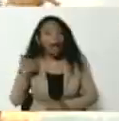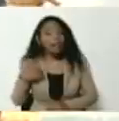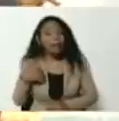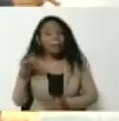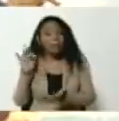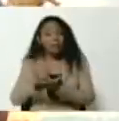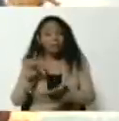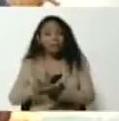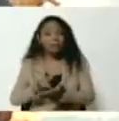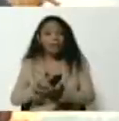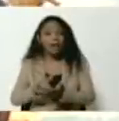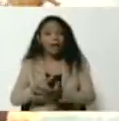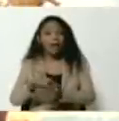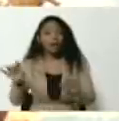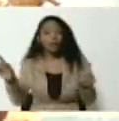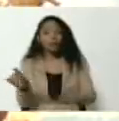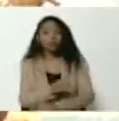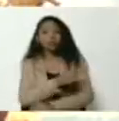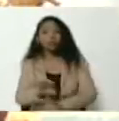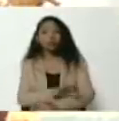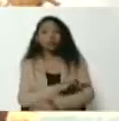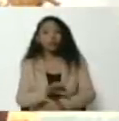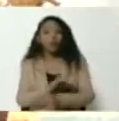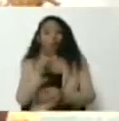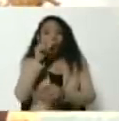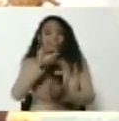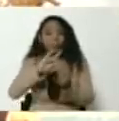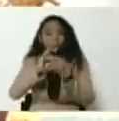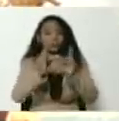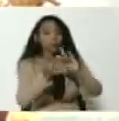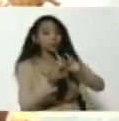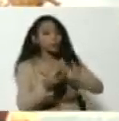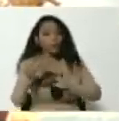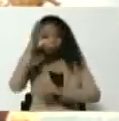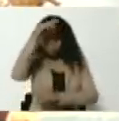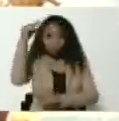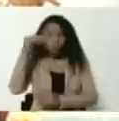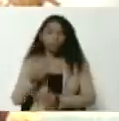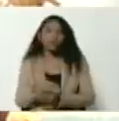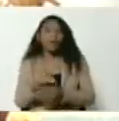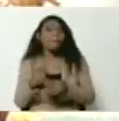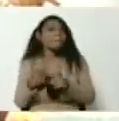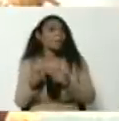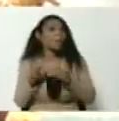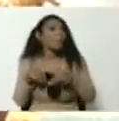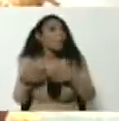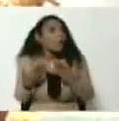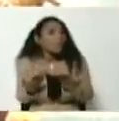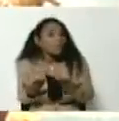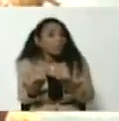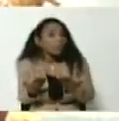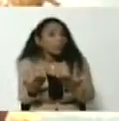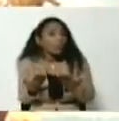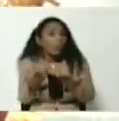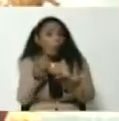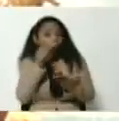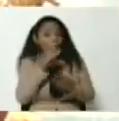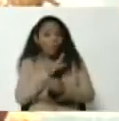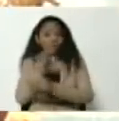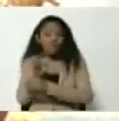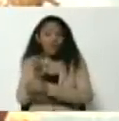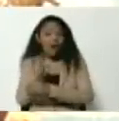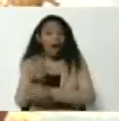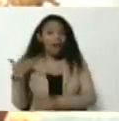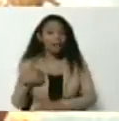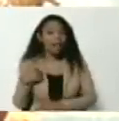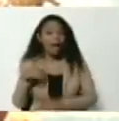participó en el concierto de lacayos y satélites de Donald Trump. Pero cuando Troconis fue a Argentina a